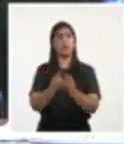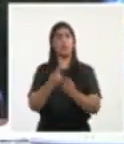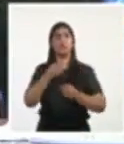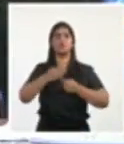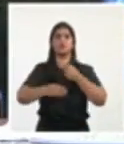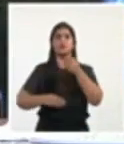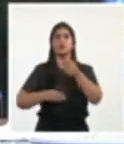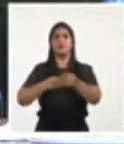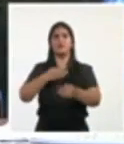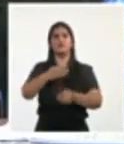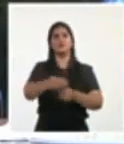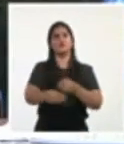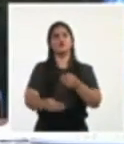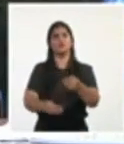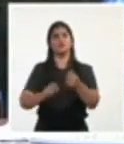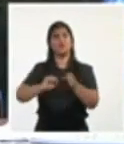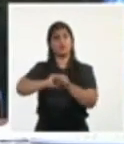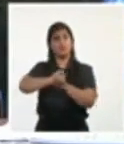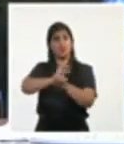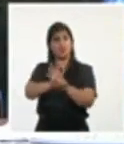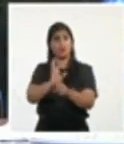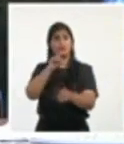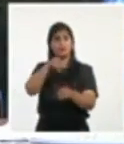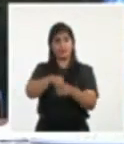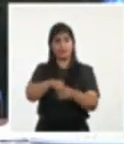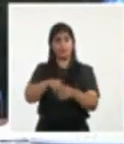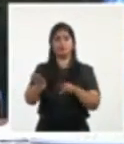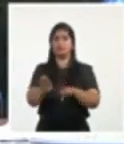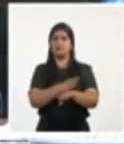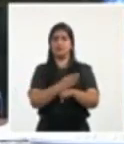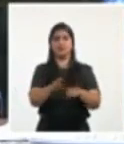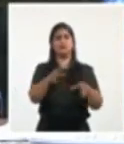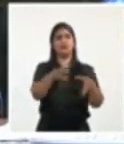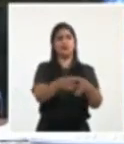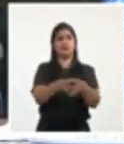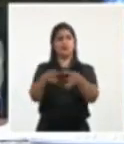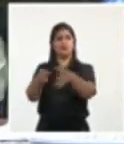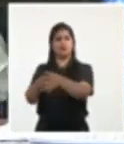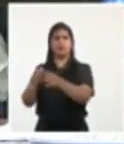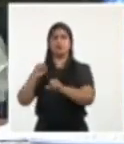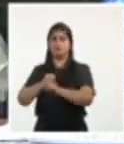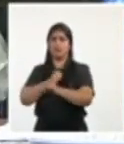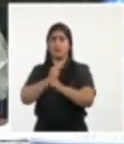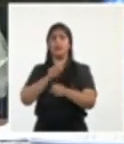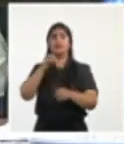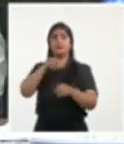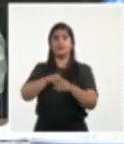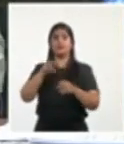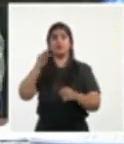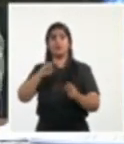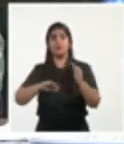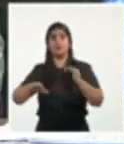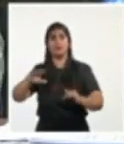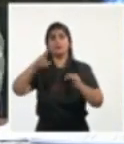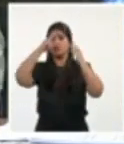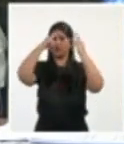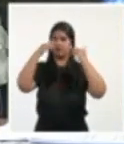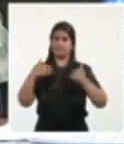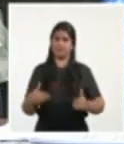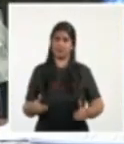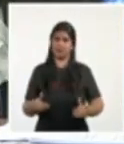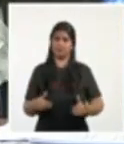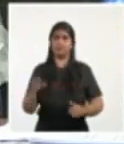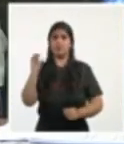registros centrales en la Dirección de Registros Médicos y Estadísticas del Ministerio de Salud. Como parte de la organización del sistema